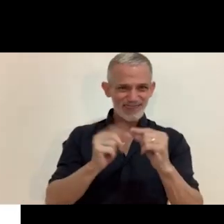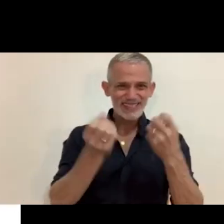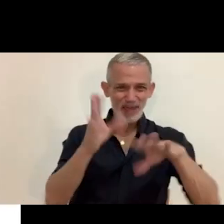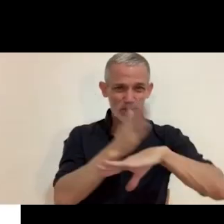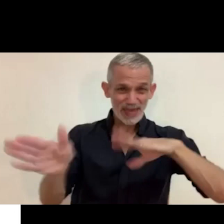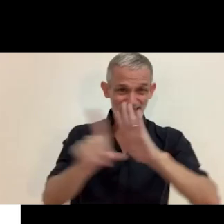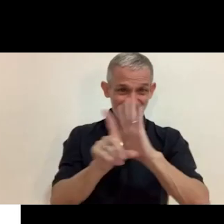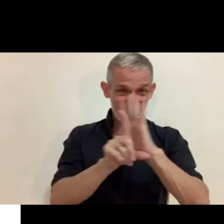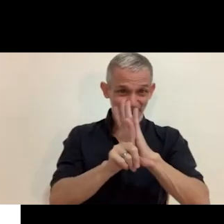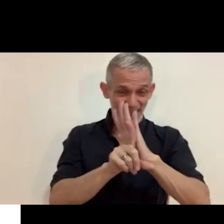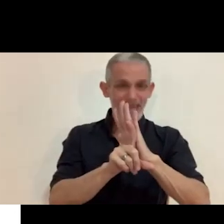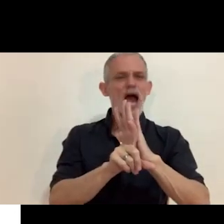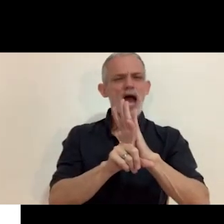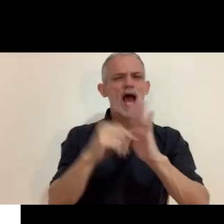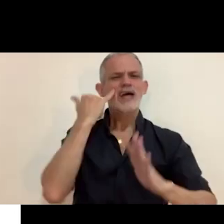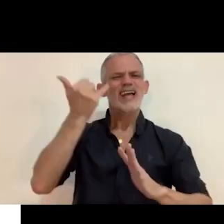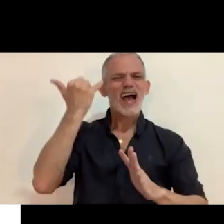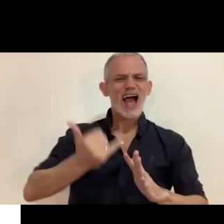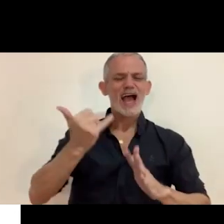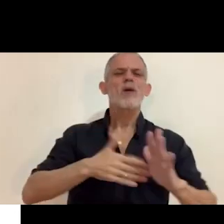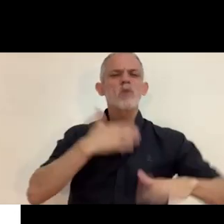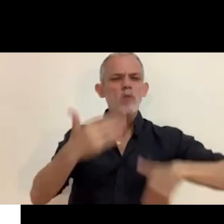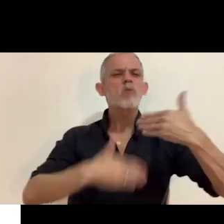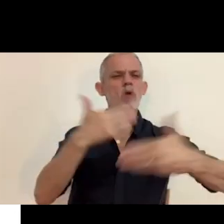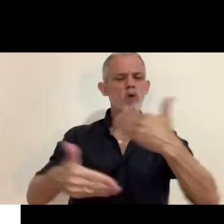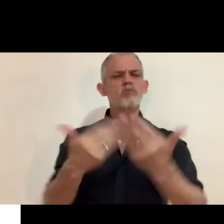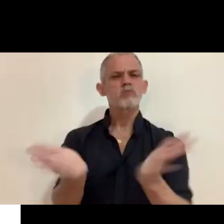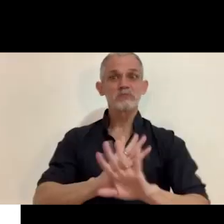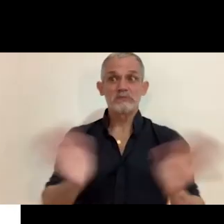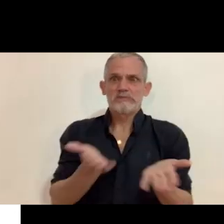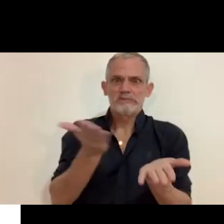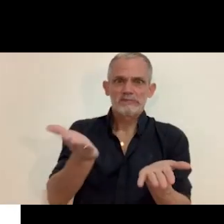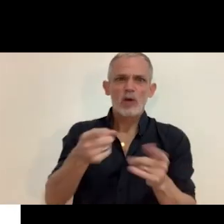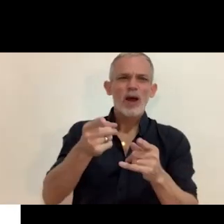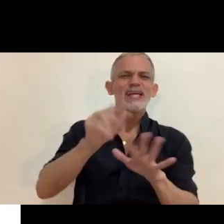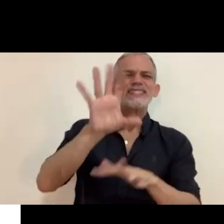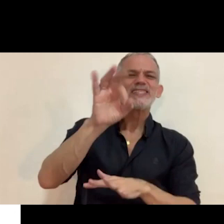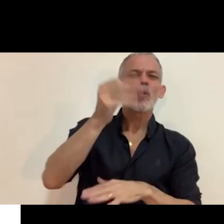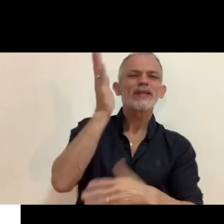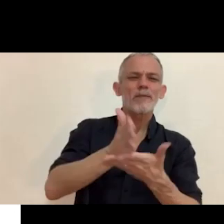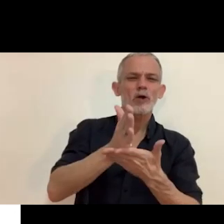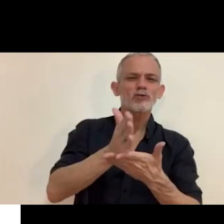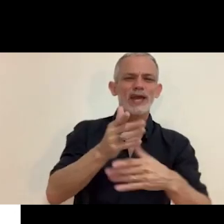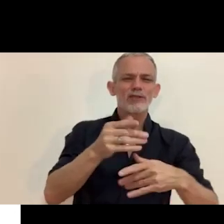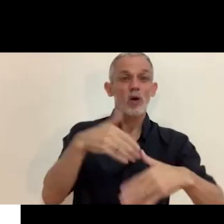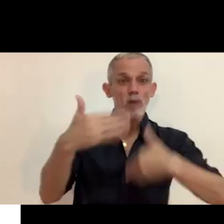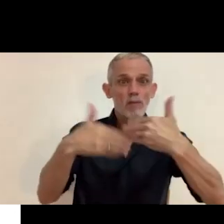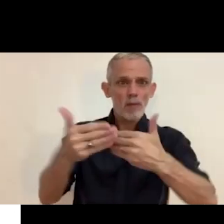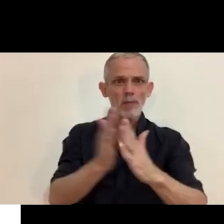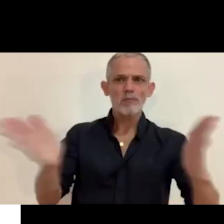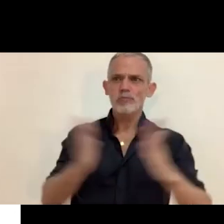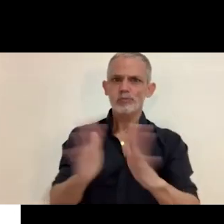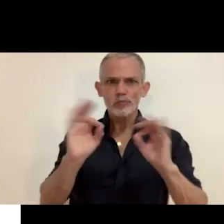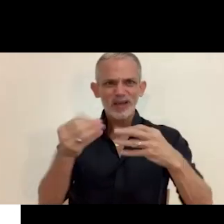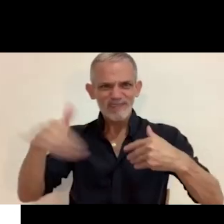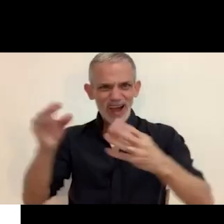ley ya tuvieran un grado de avance que no exceda el 50% de la finalización